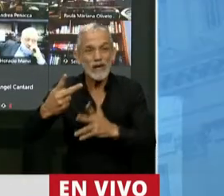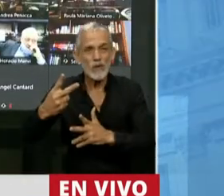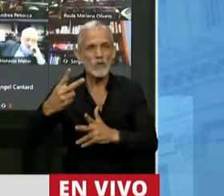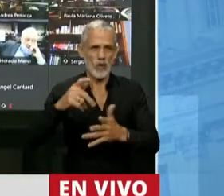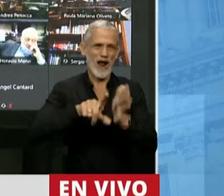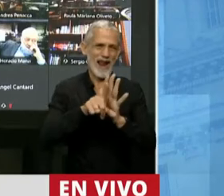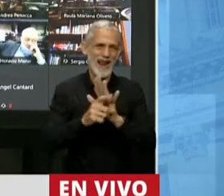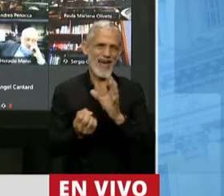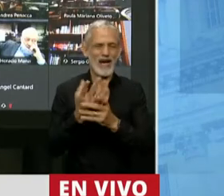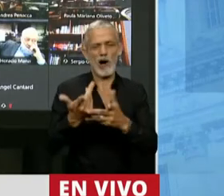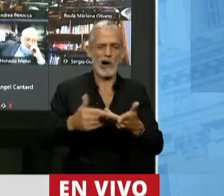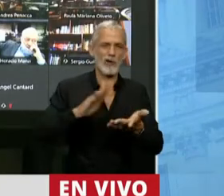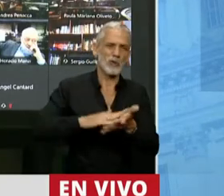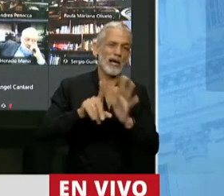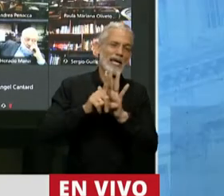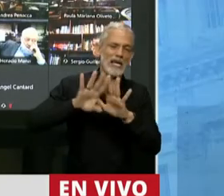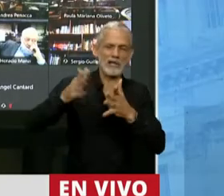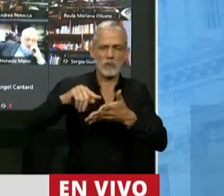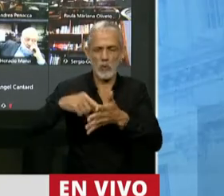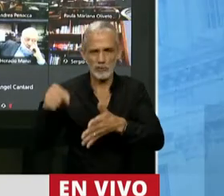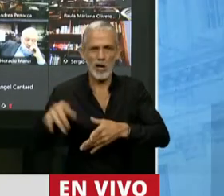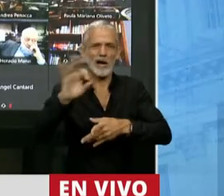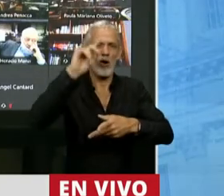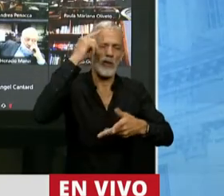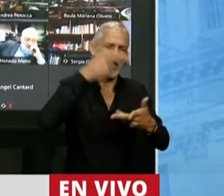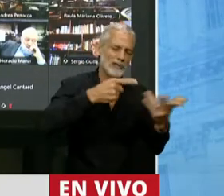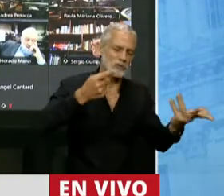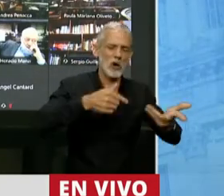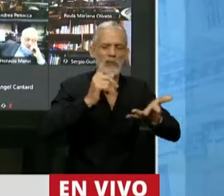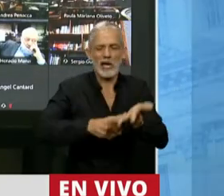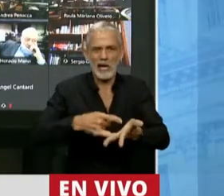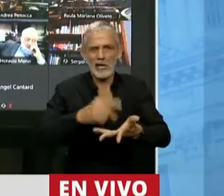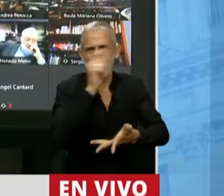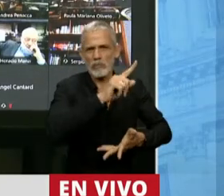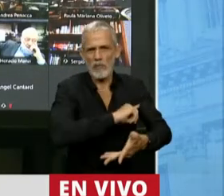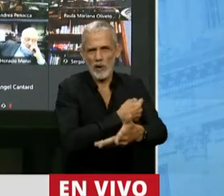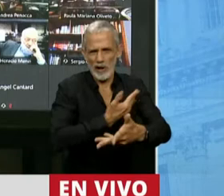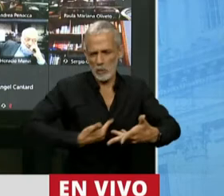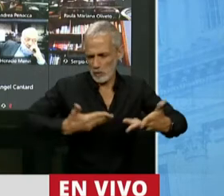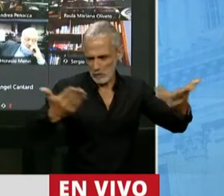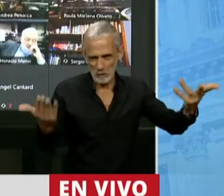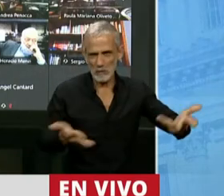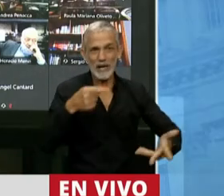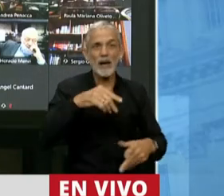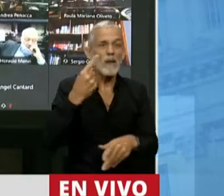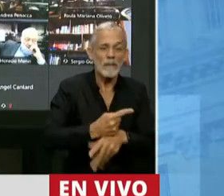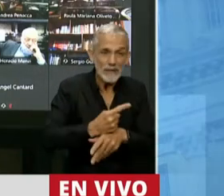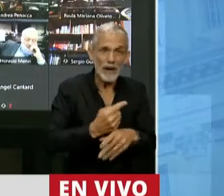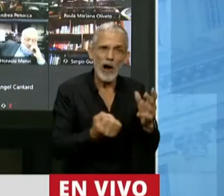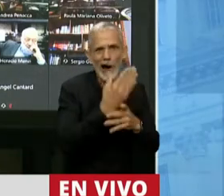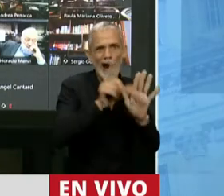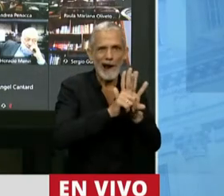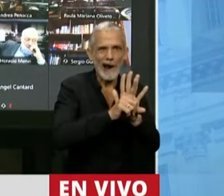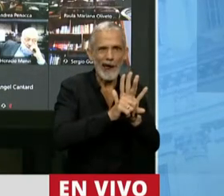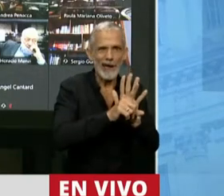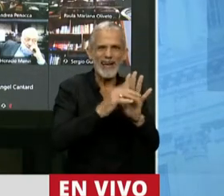venga la ley, ley de la legislatura de la ciudad, ley de la nación, decreto del Poder Ejecutivo Nacional. No, no, aquí primero se dicta la ley